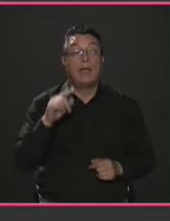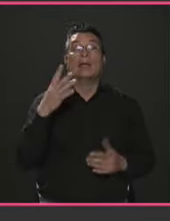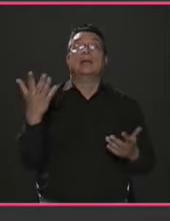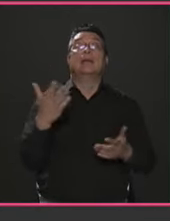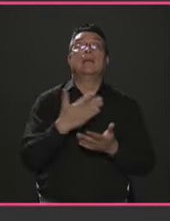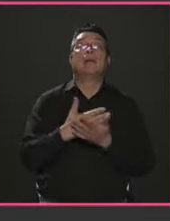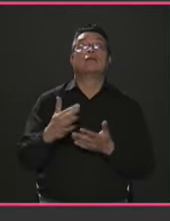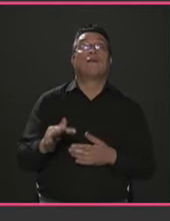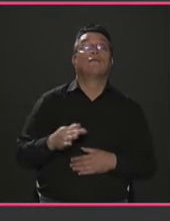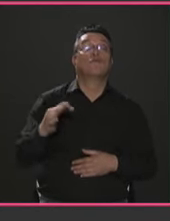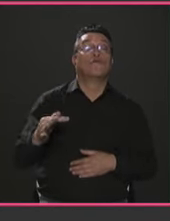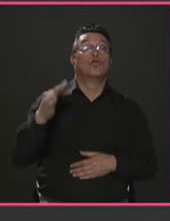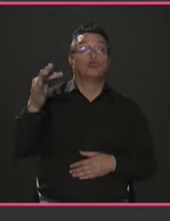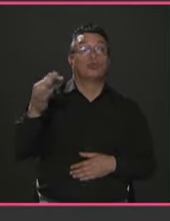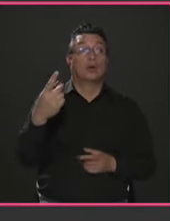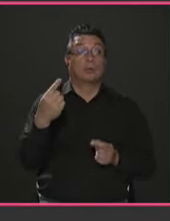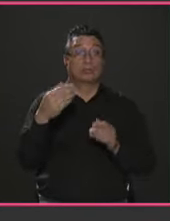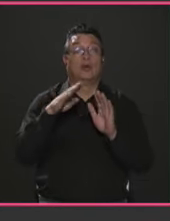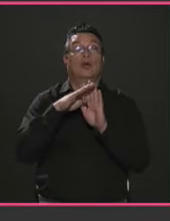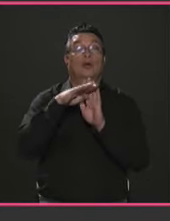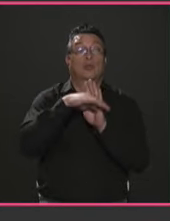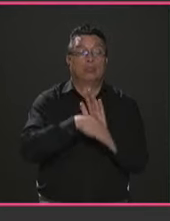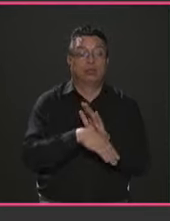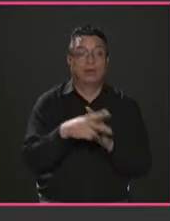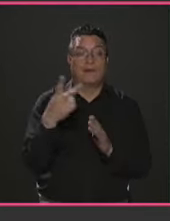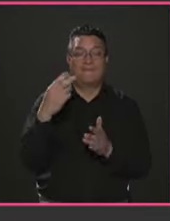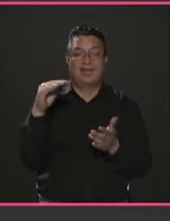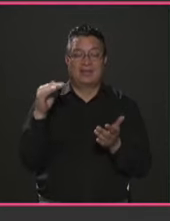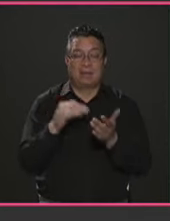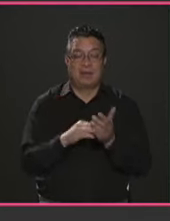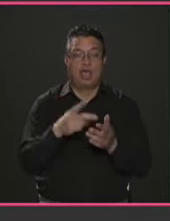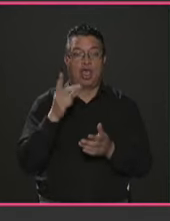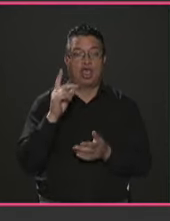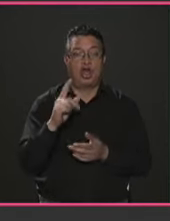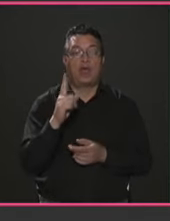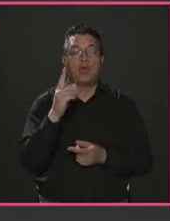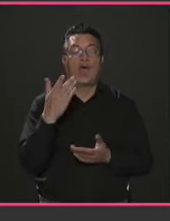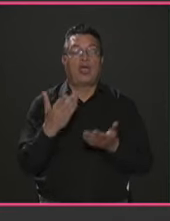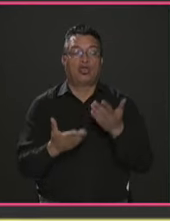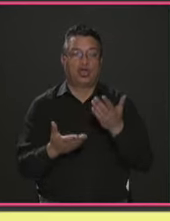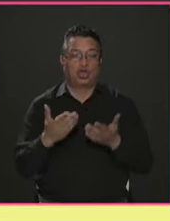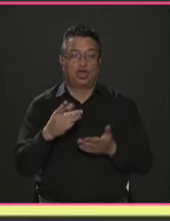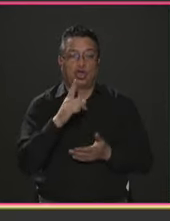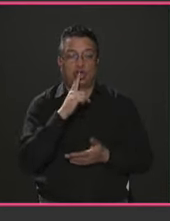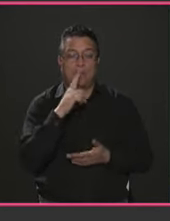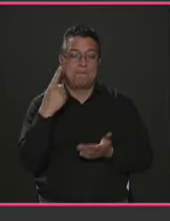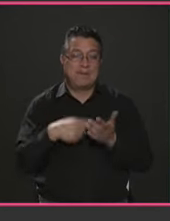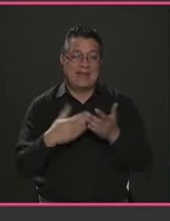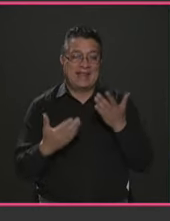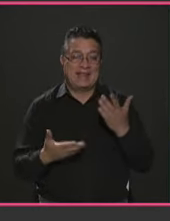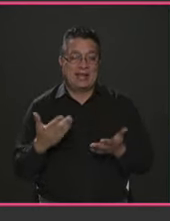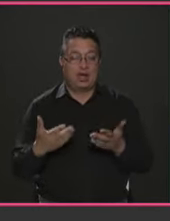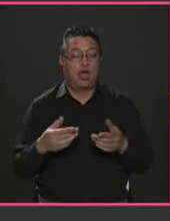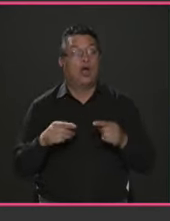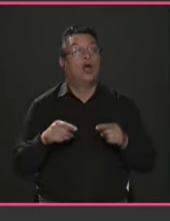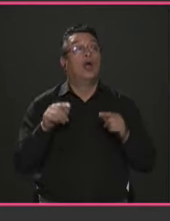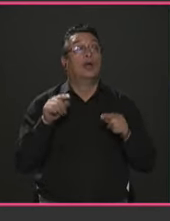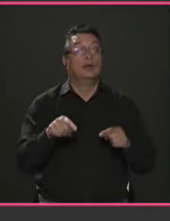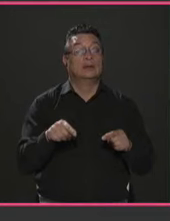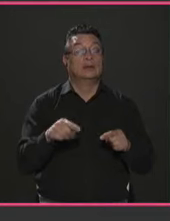futuro el precio cayó de hecho menos de 20,000 la tonelada hoy día eh lo que pronostican los